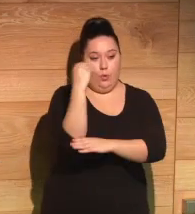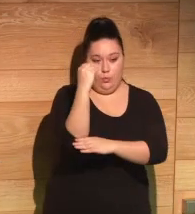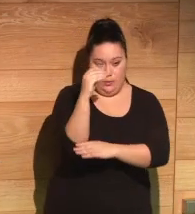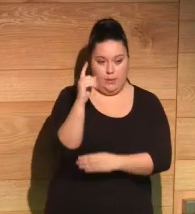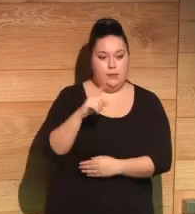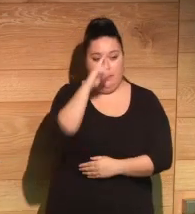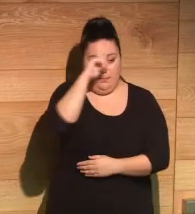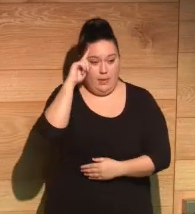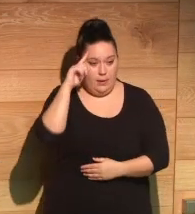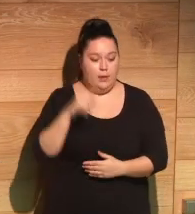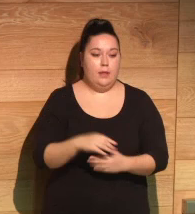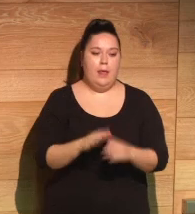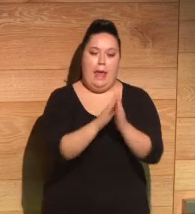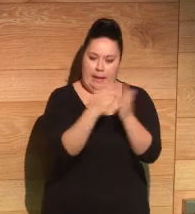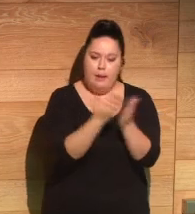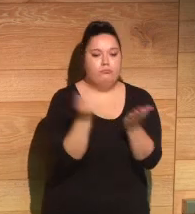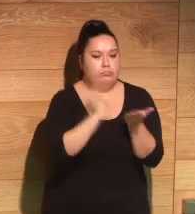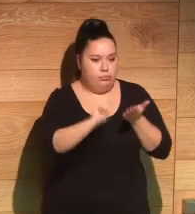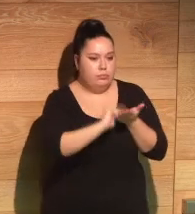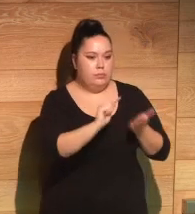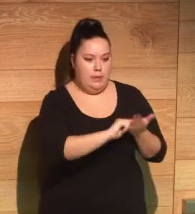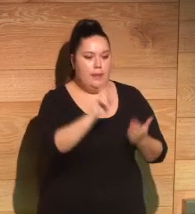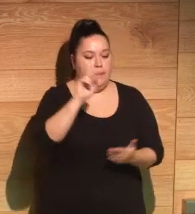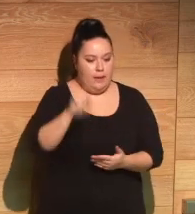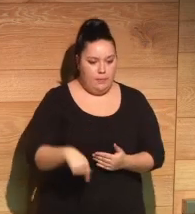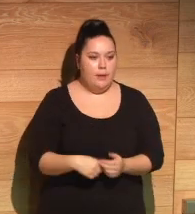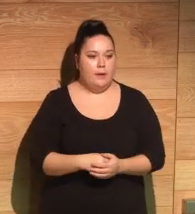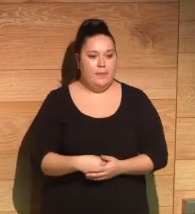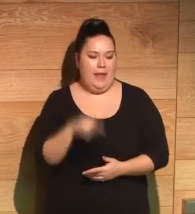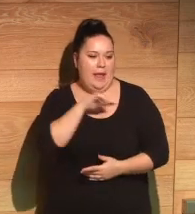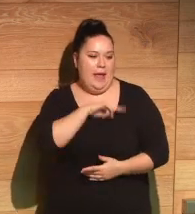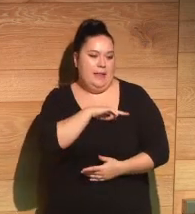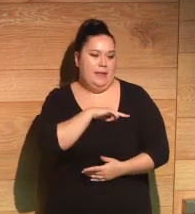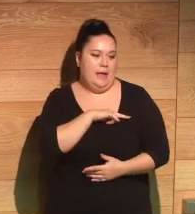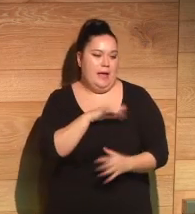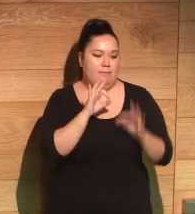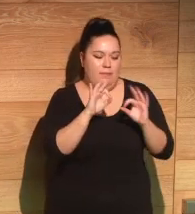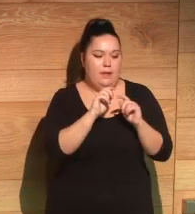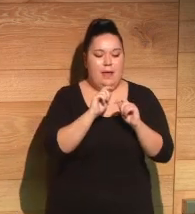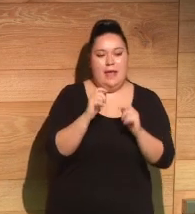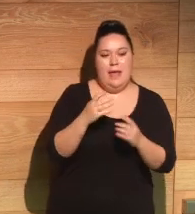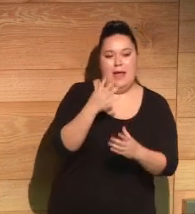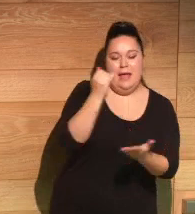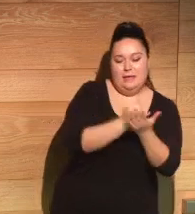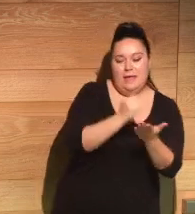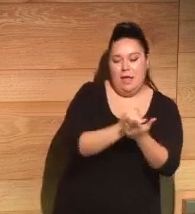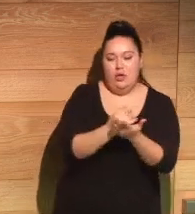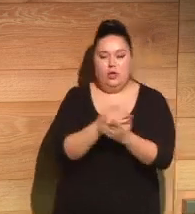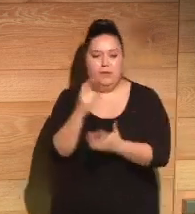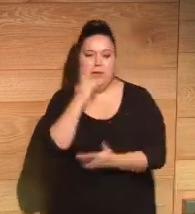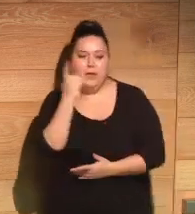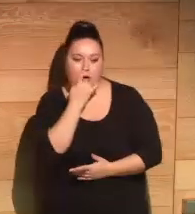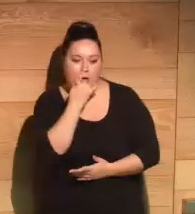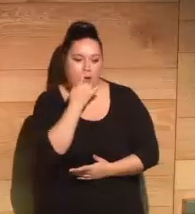Realismo postcolonial, Ontología y Epistemología para el siglo XXI, o Ética, Estética y Política, Ensayos y Errores de un